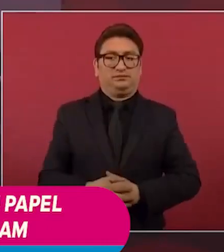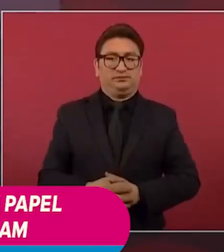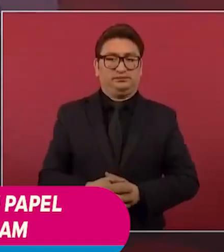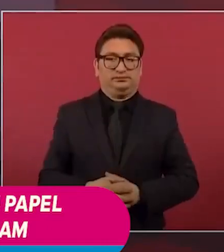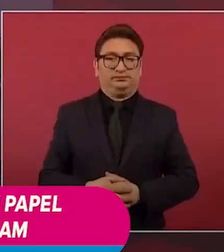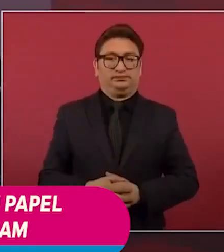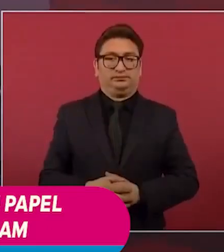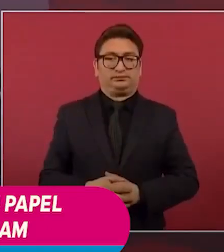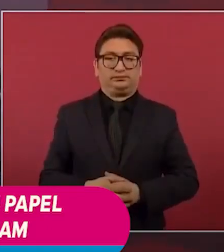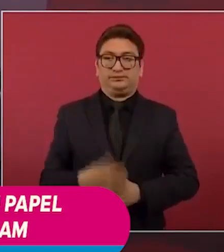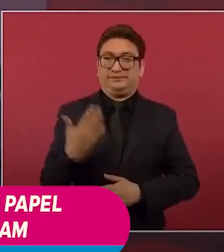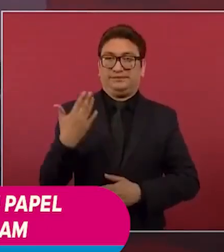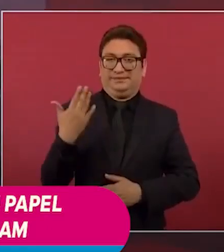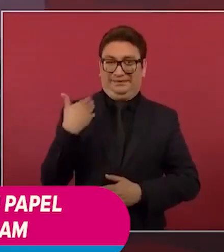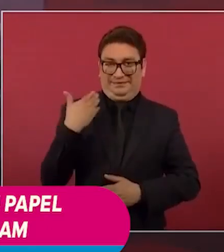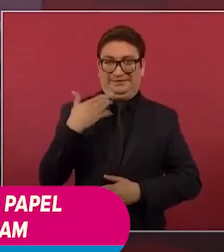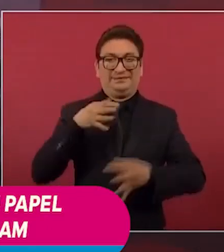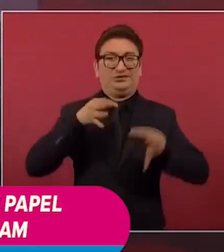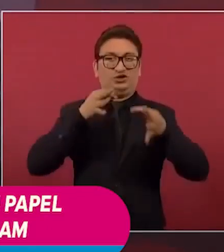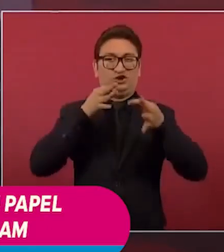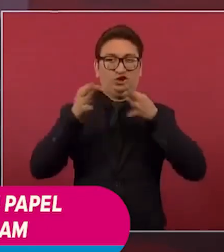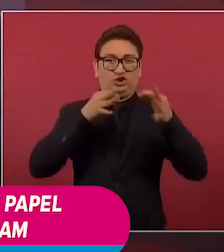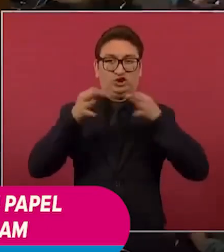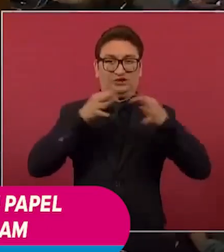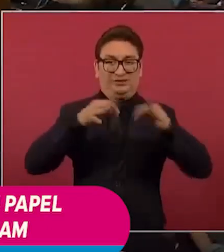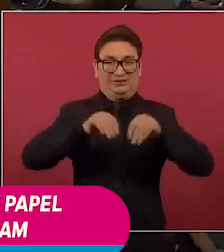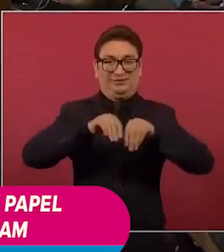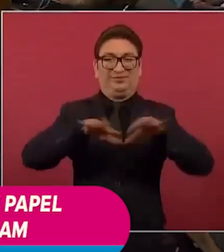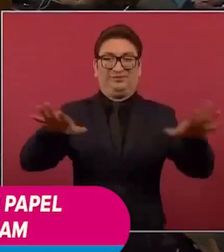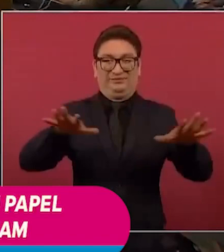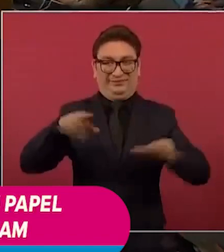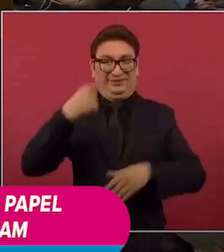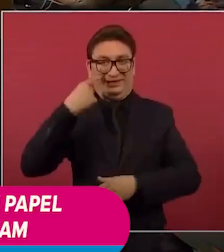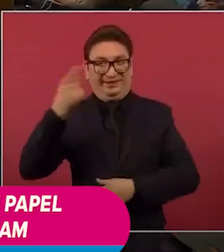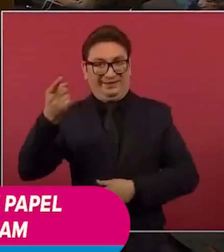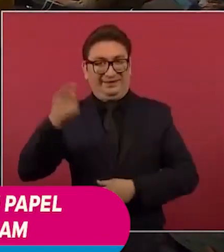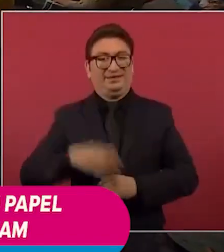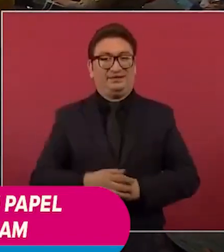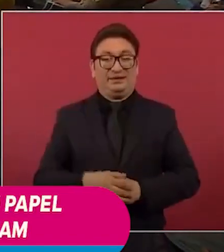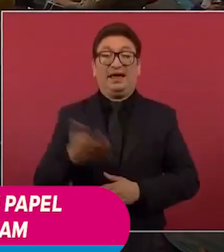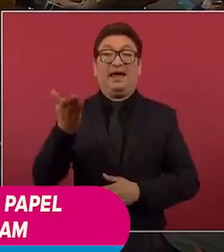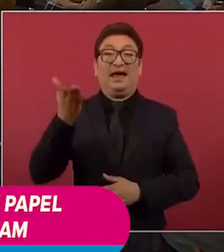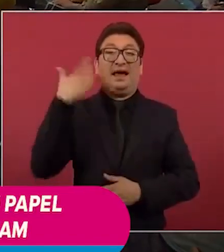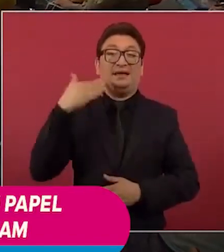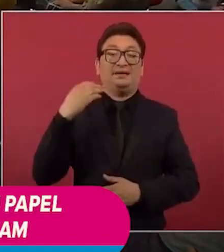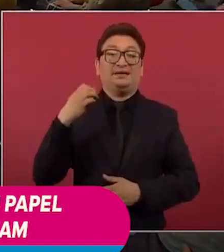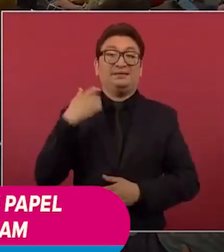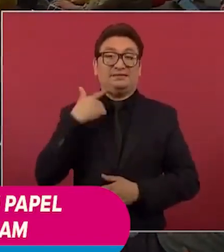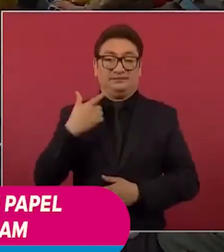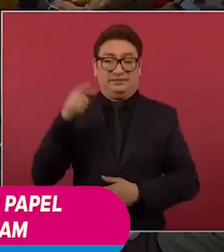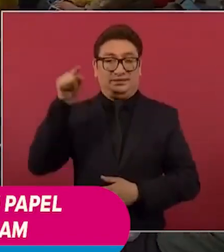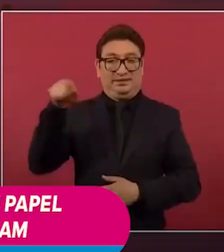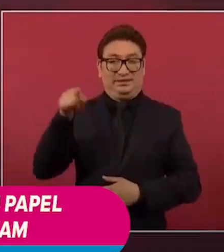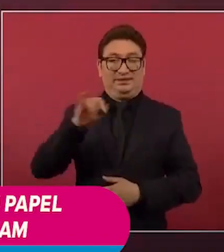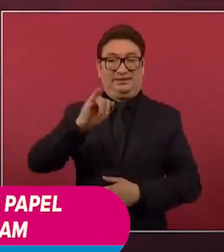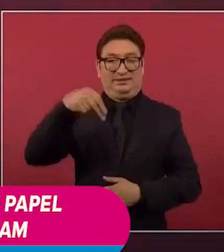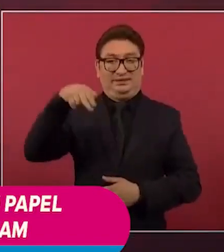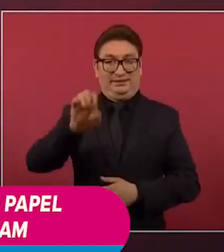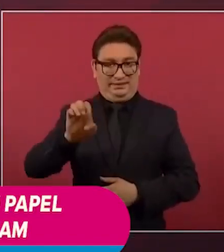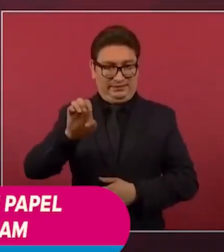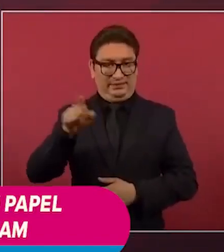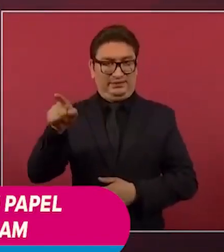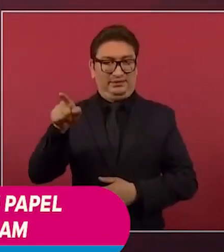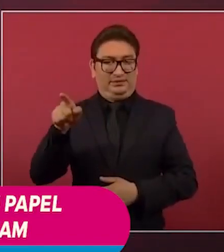la noticia que acabamos de escuchar ahora, el que estaba en el INE, que ya